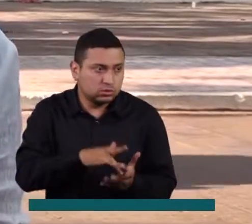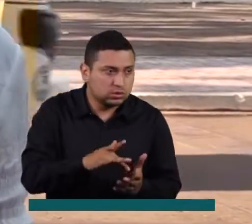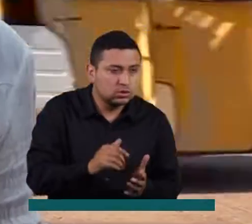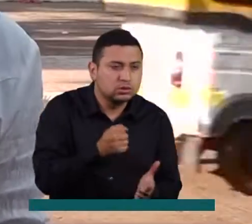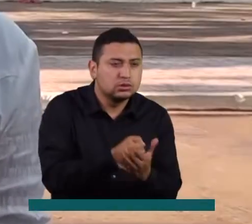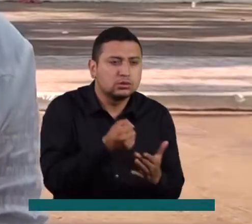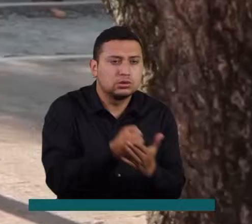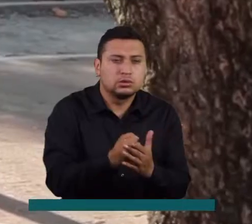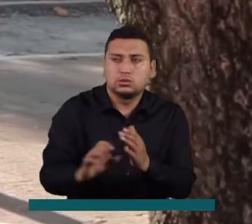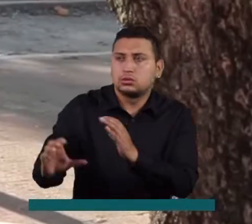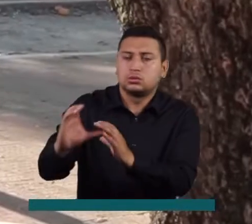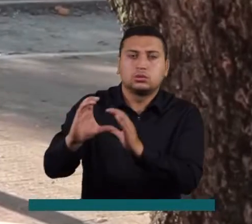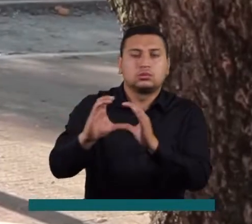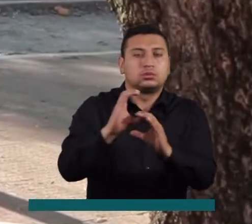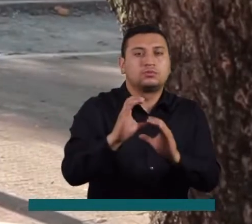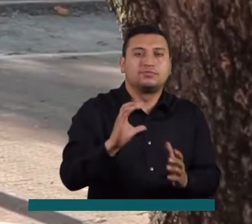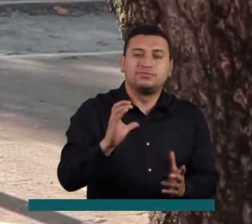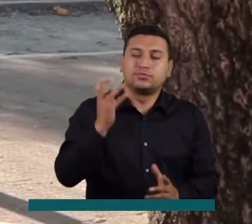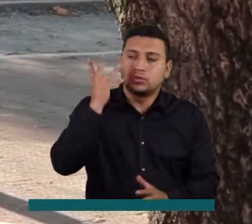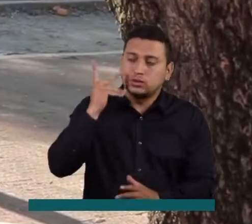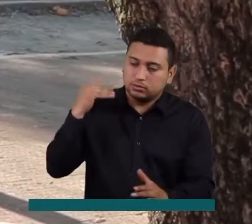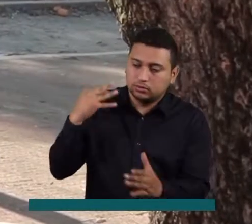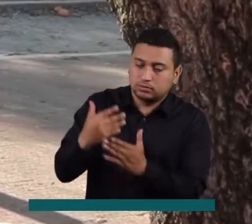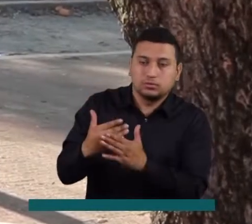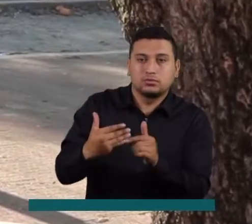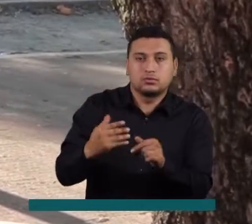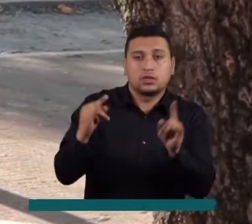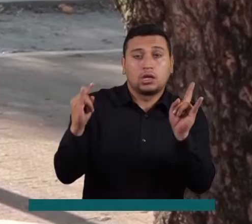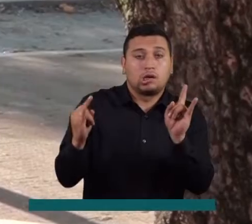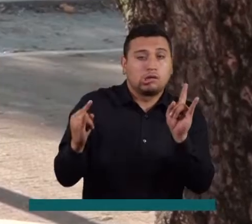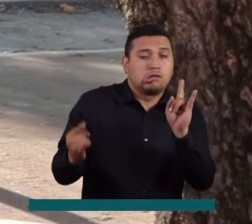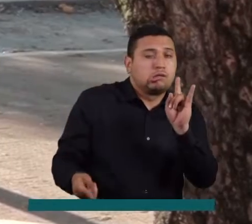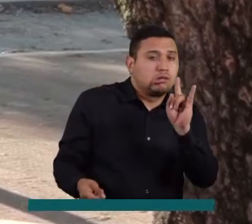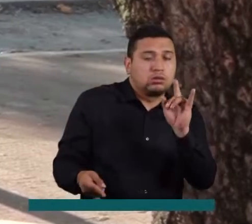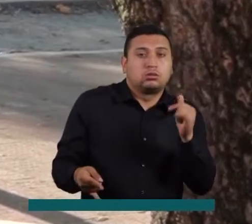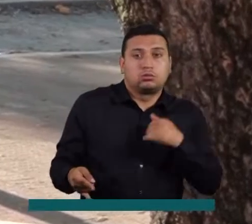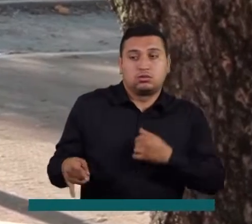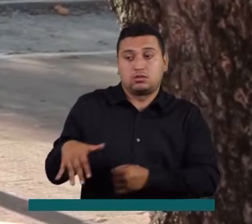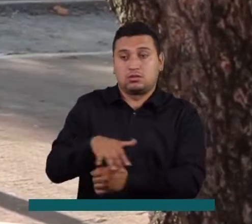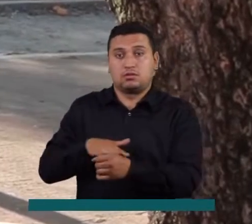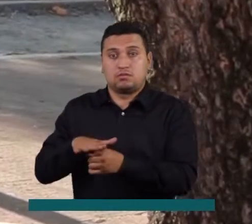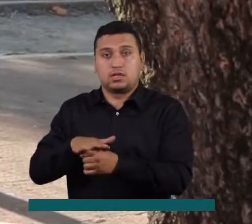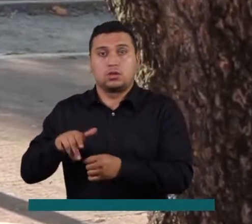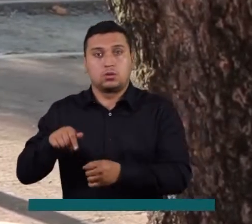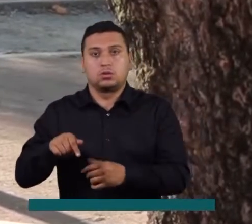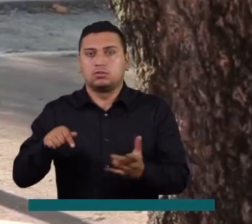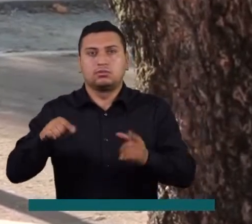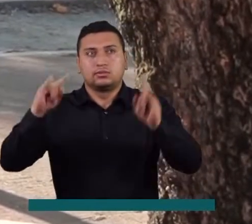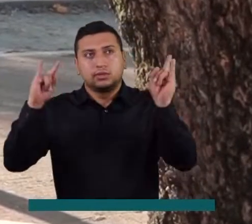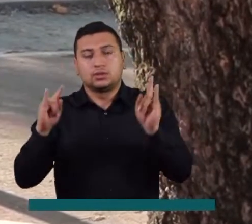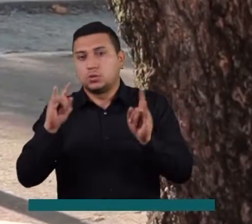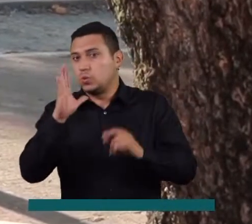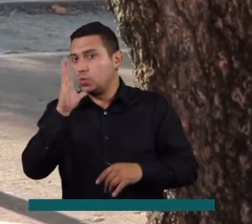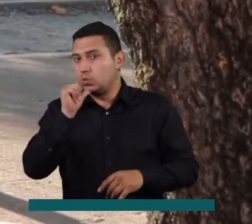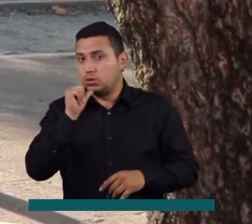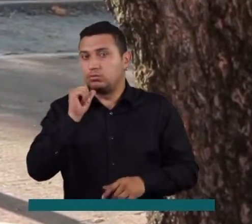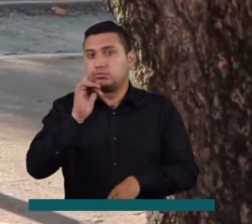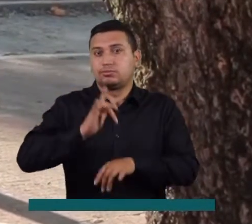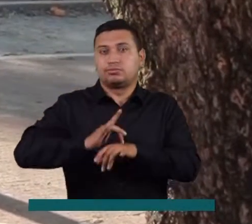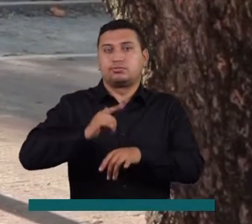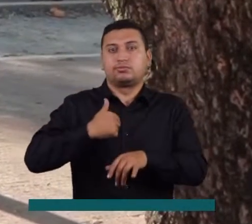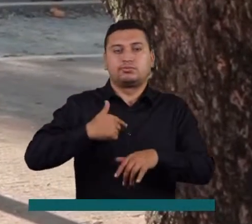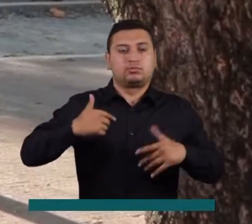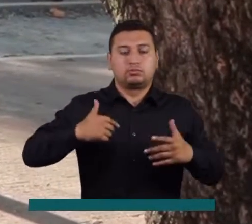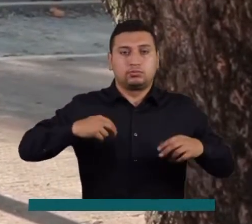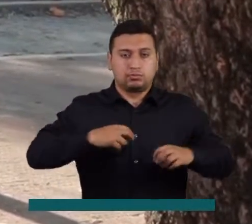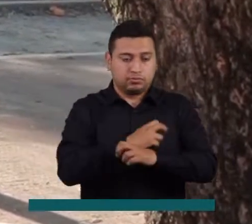ciudadanos tratando de comunicarse. La verdad, estos días la señal estaba un poquito mala y donde yo vivo, en el barrio de Punto El Aja, no hay señal,